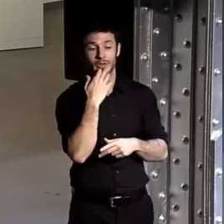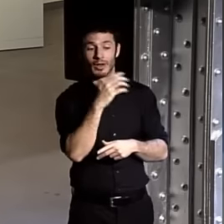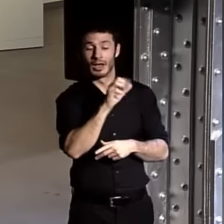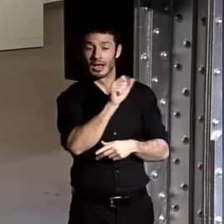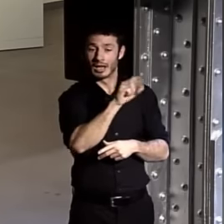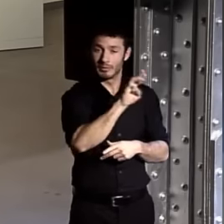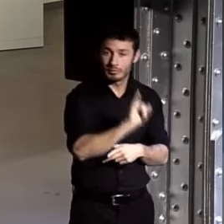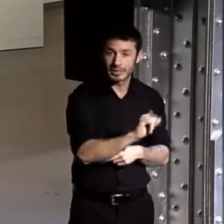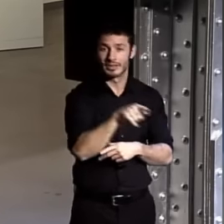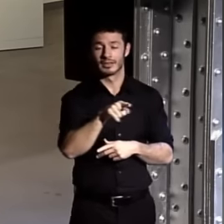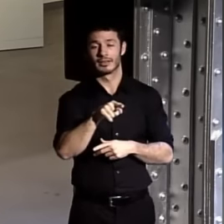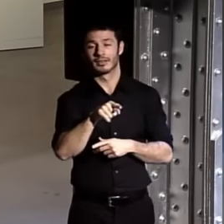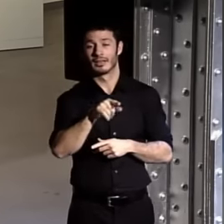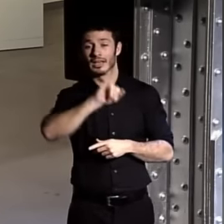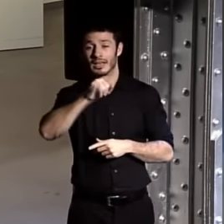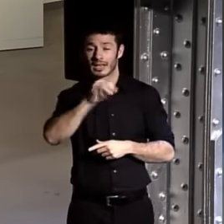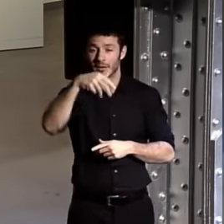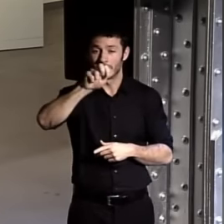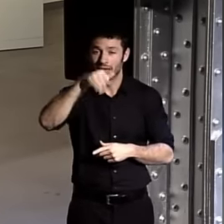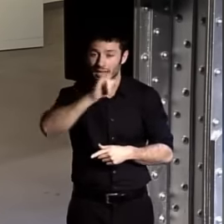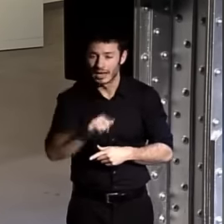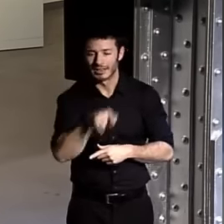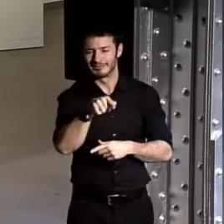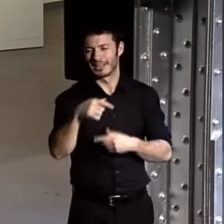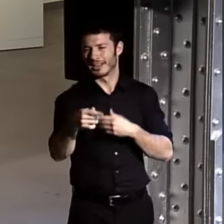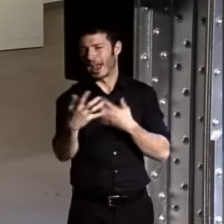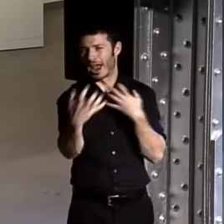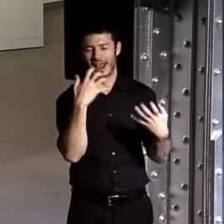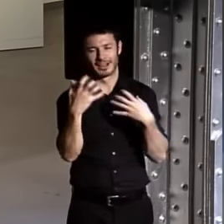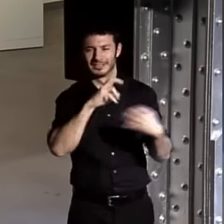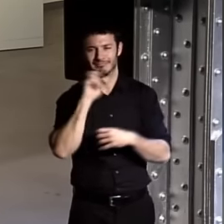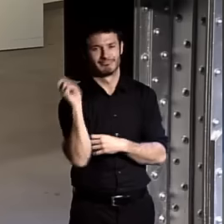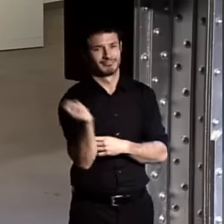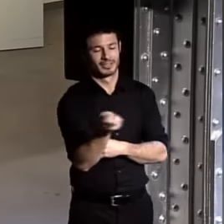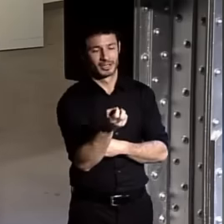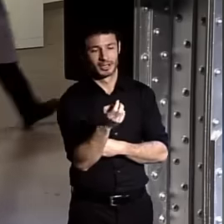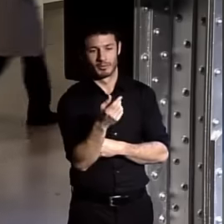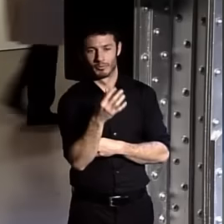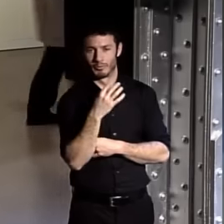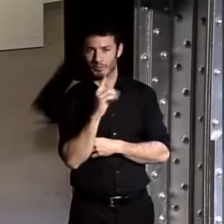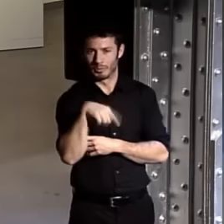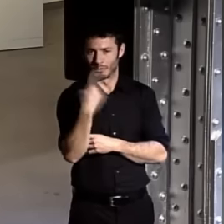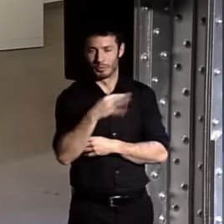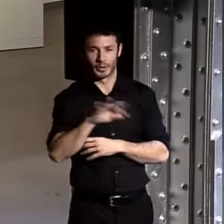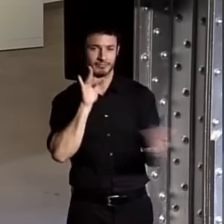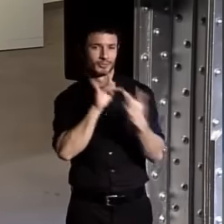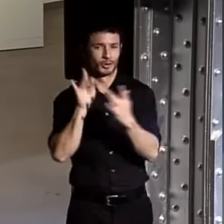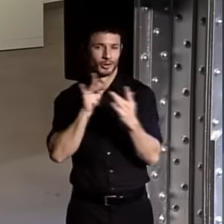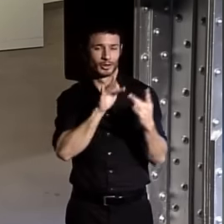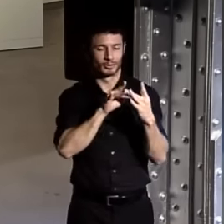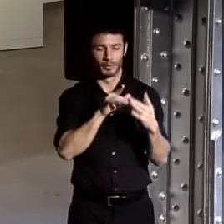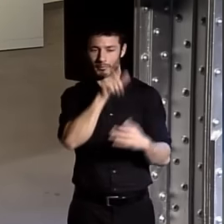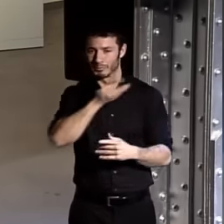tenemos a Juan Jiménez bien tenemos a un montón de artistas que que que los podéis ver y hablar con ellos porque son gente encantadora